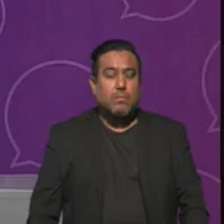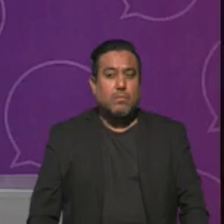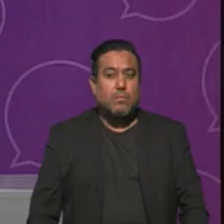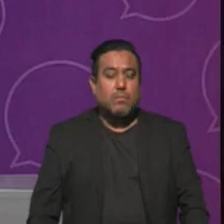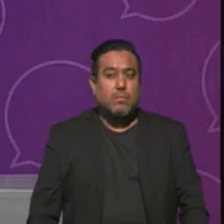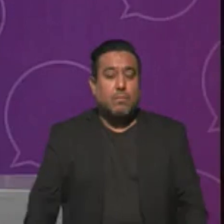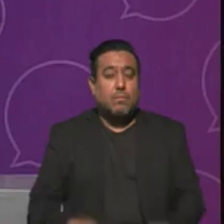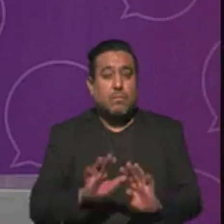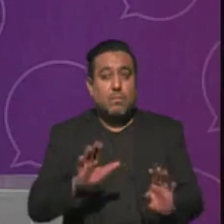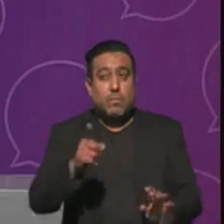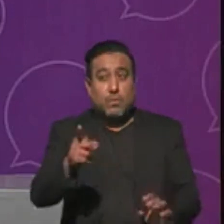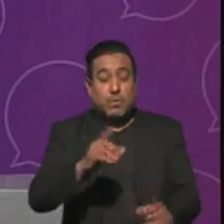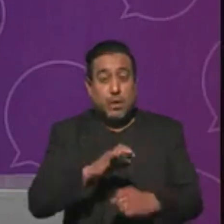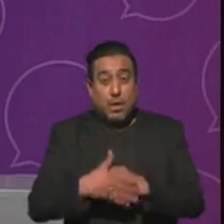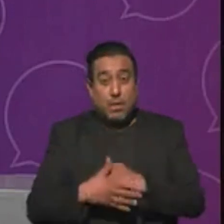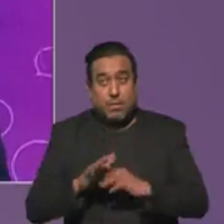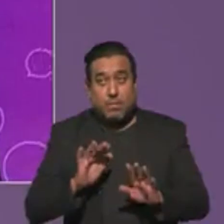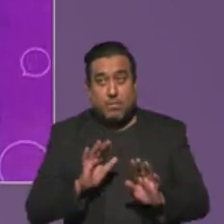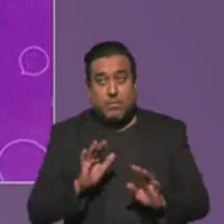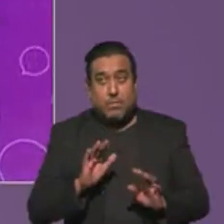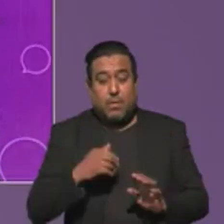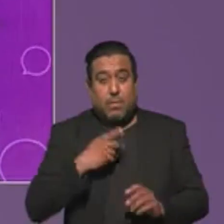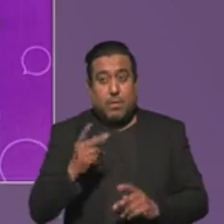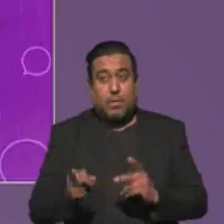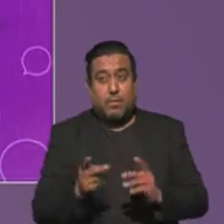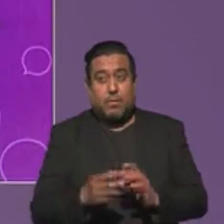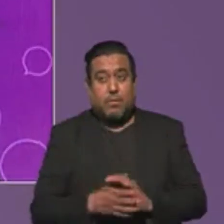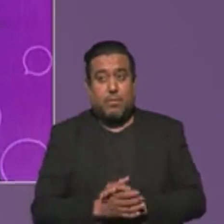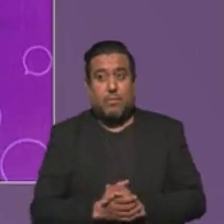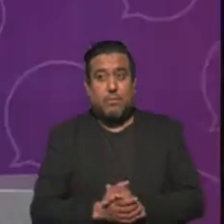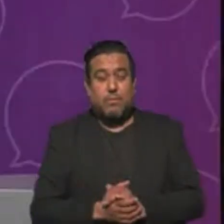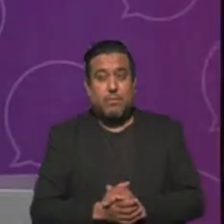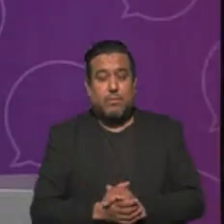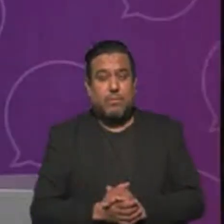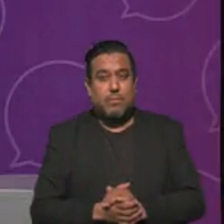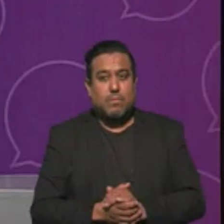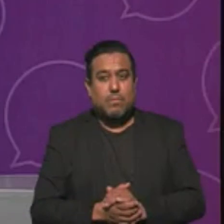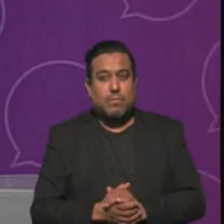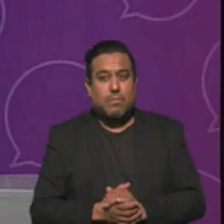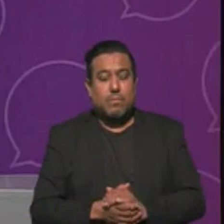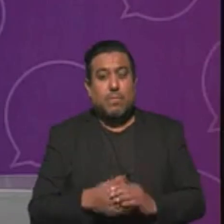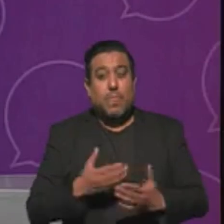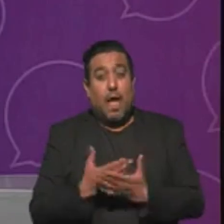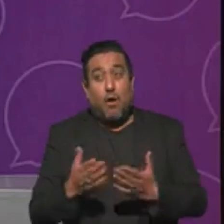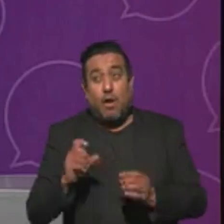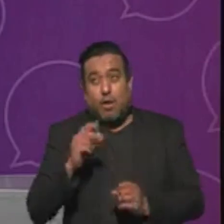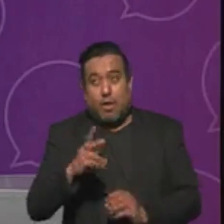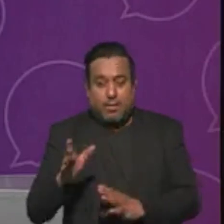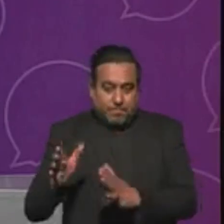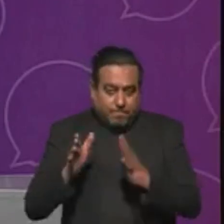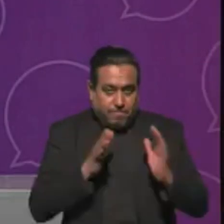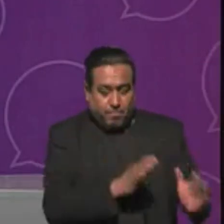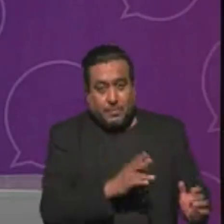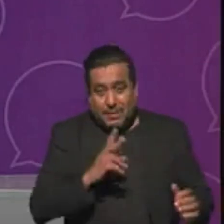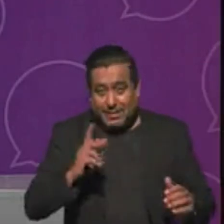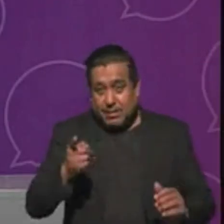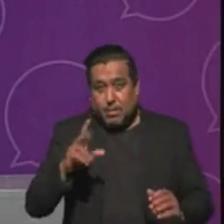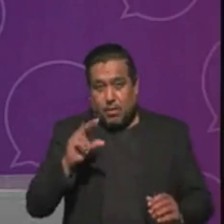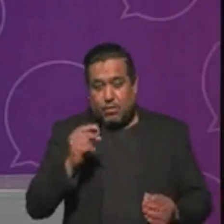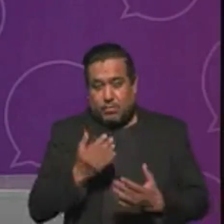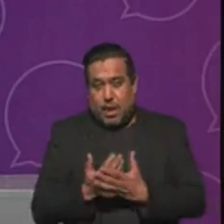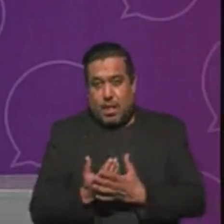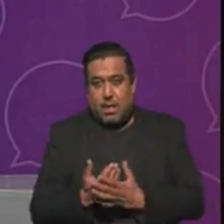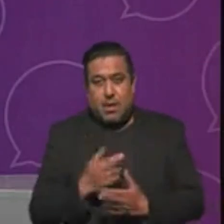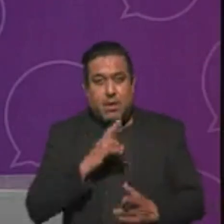ya ya no tendré oportunidad para este primer segmento paso espera Okay perfecto Ahora sí vamos a continuar con la pregunta número dos como decíamos de este